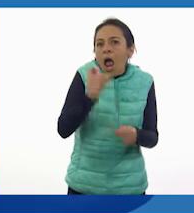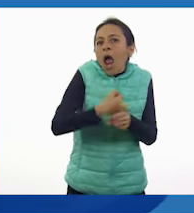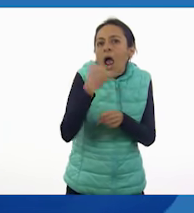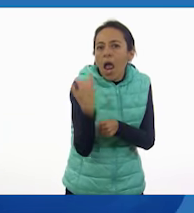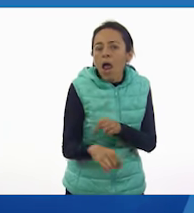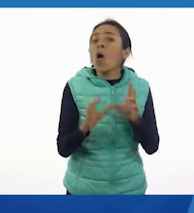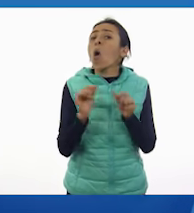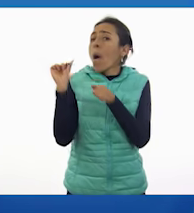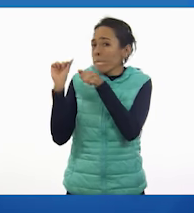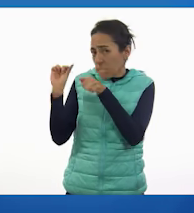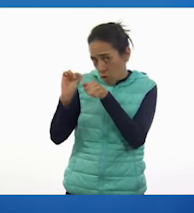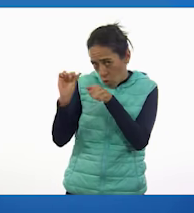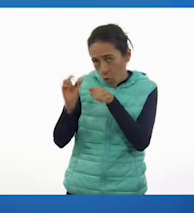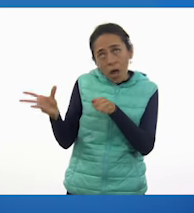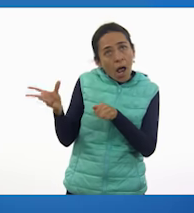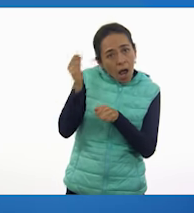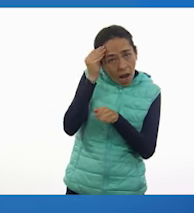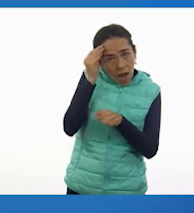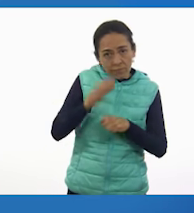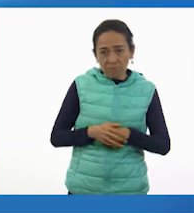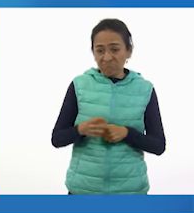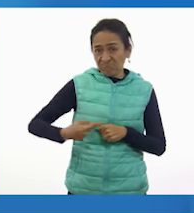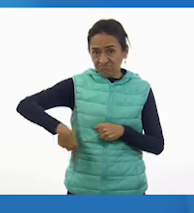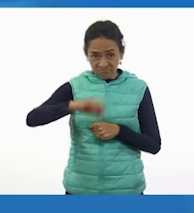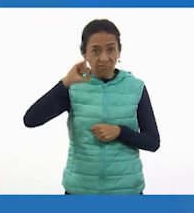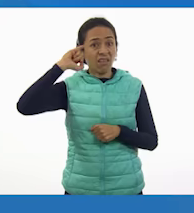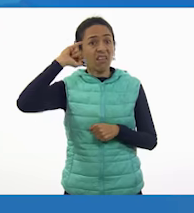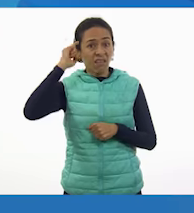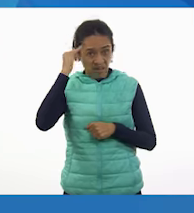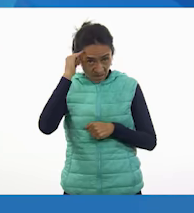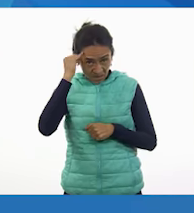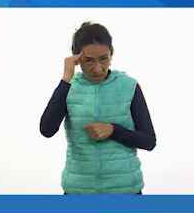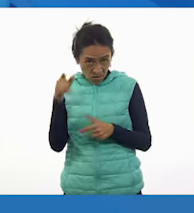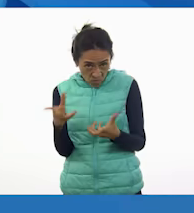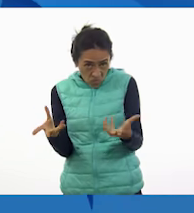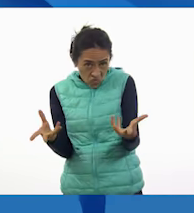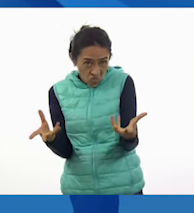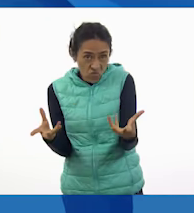El que con indios se junta jamás llega a la punta. Vámonos por mi estambre.